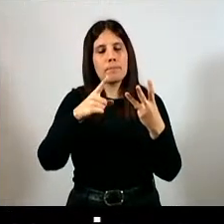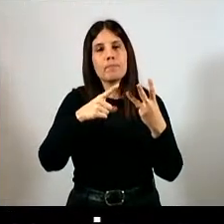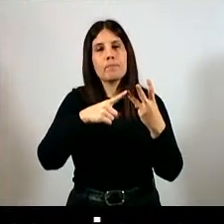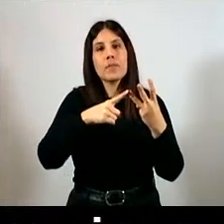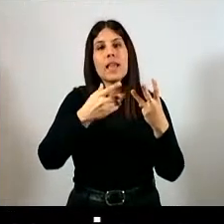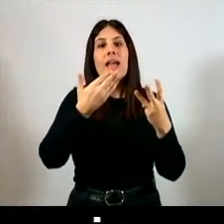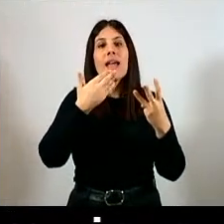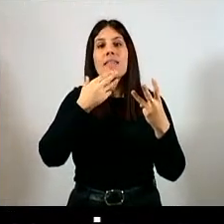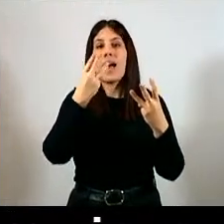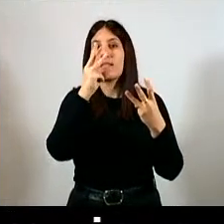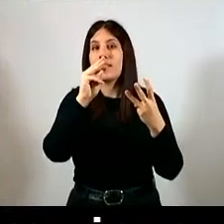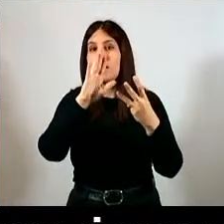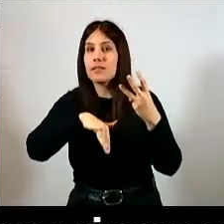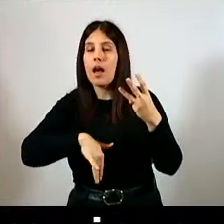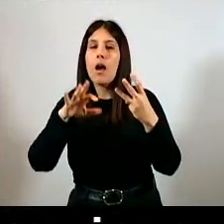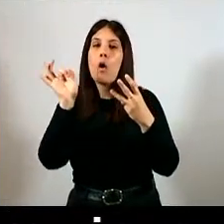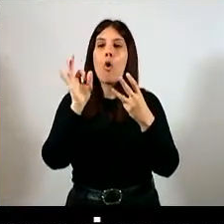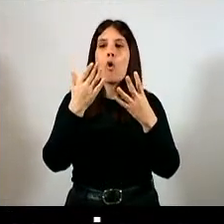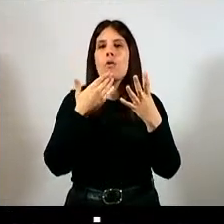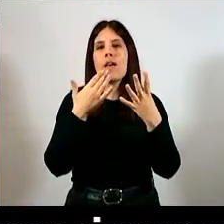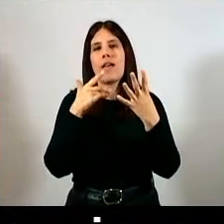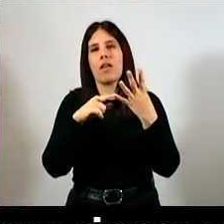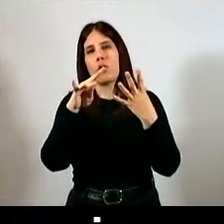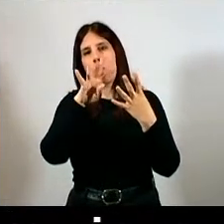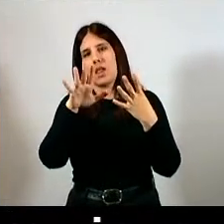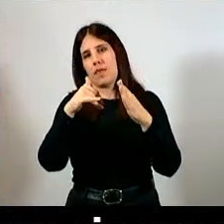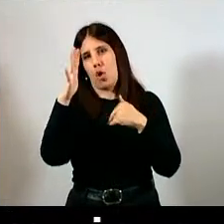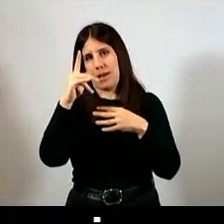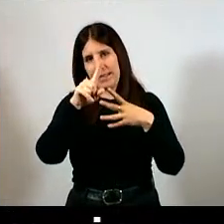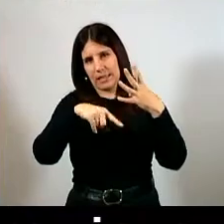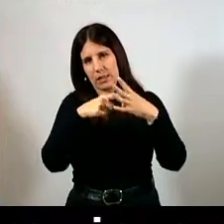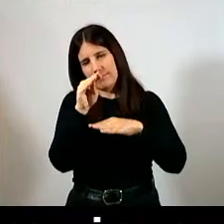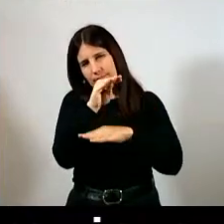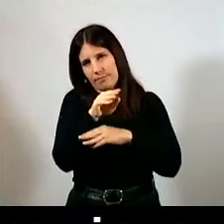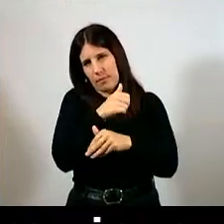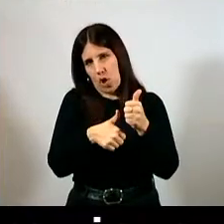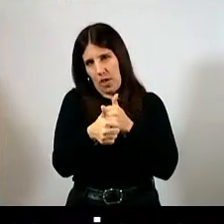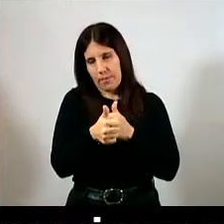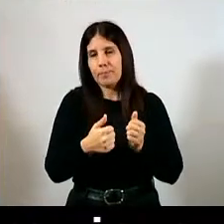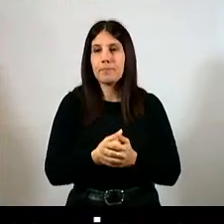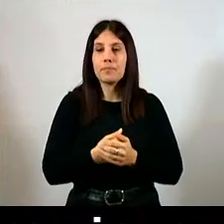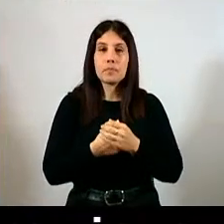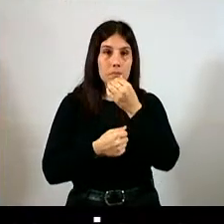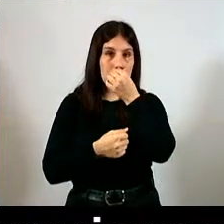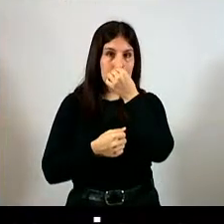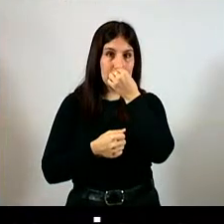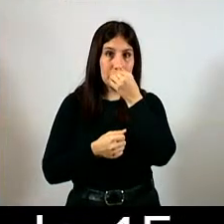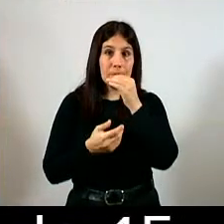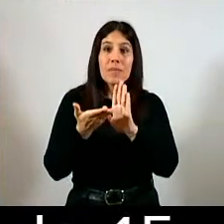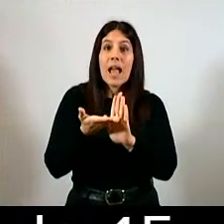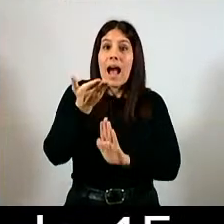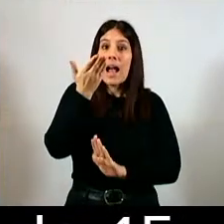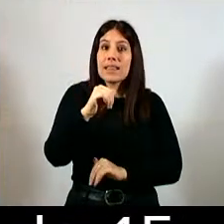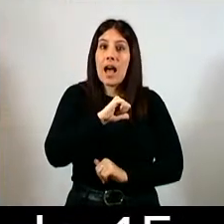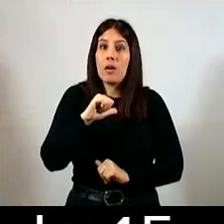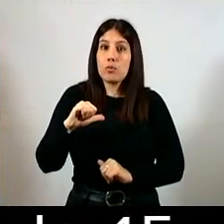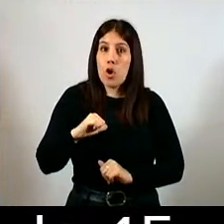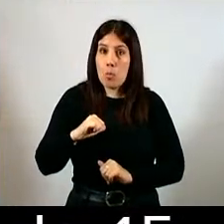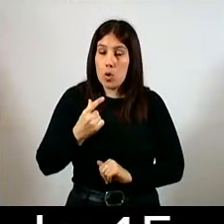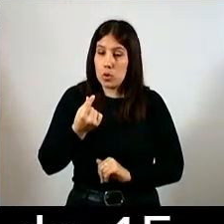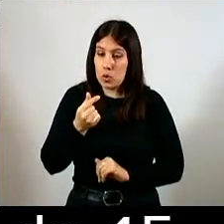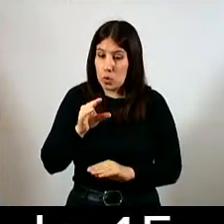30 o los mayores de 45 años. En concreto, la subvención inicial por darse de alta como autónomo estará entre